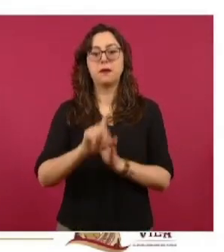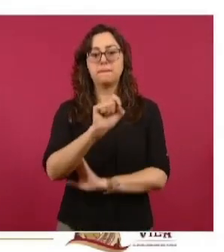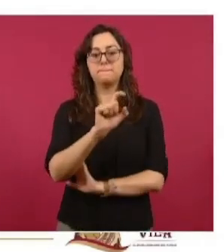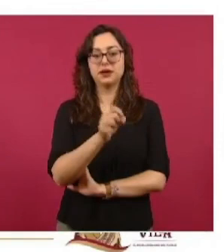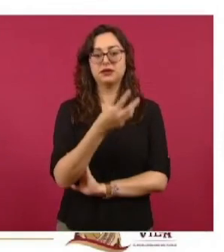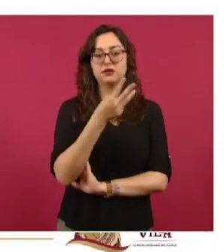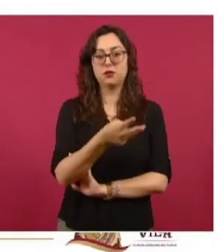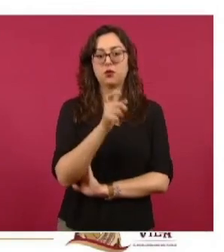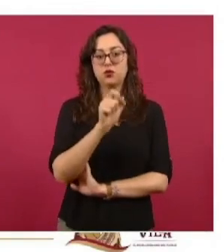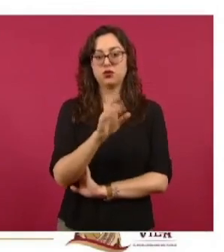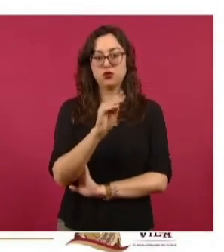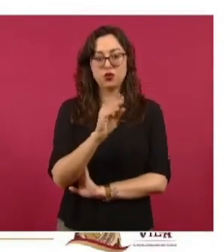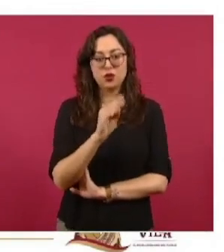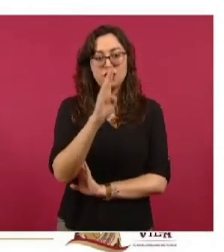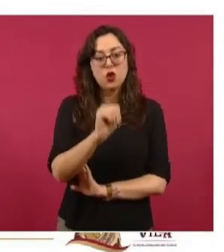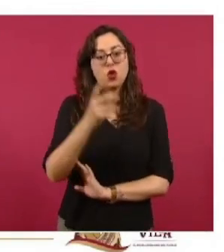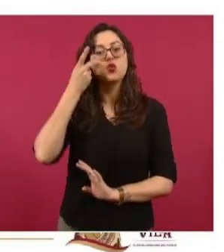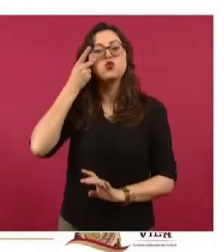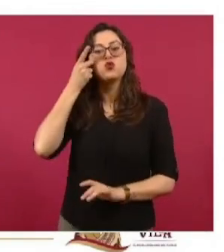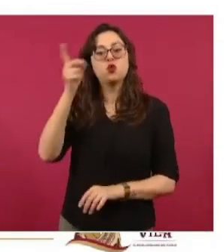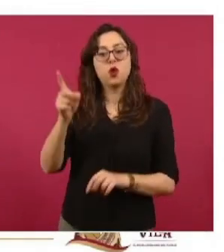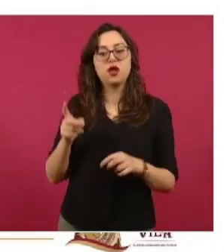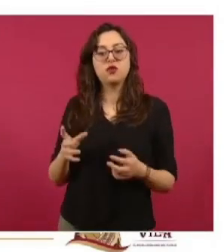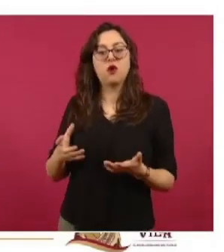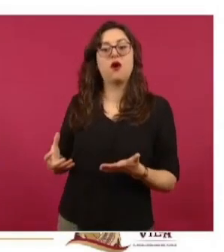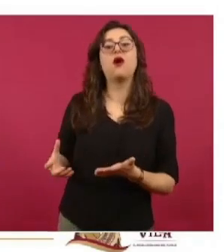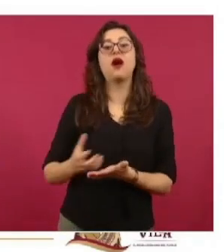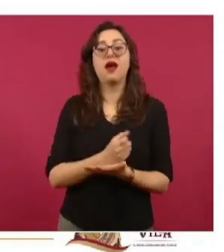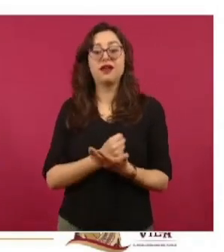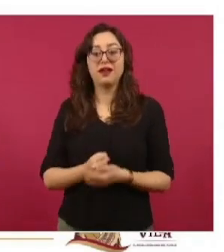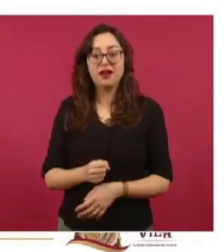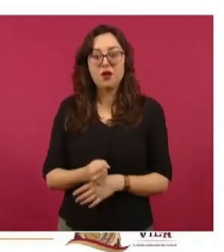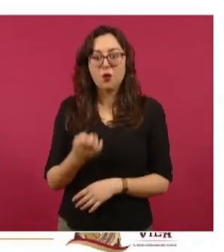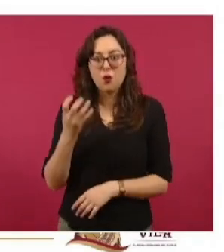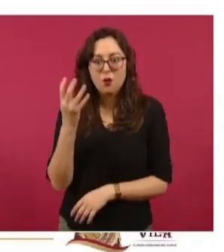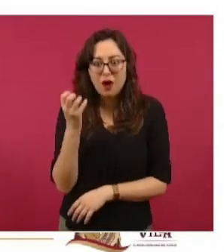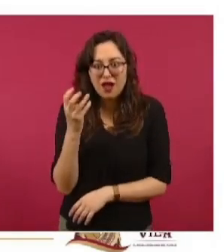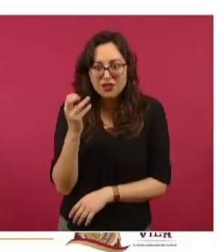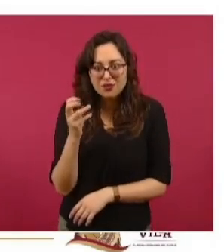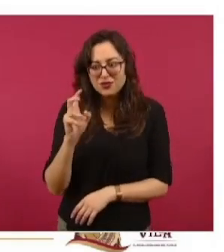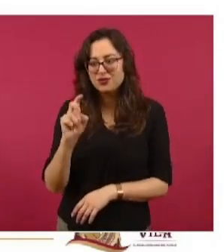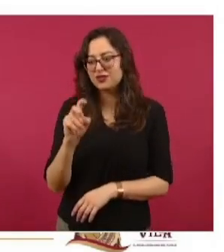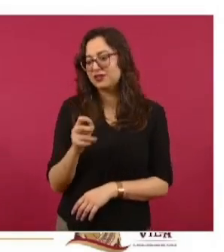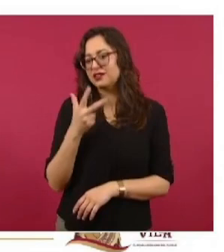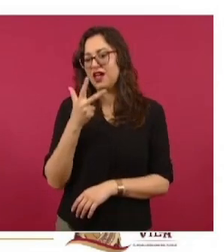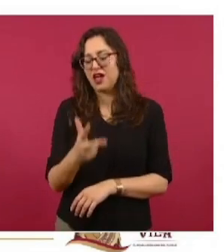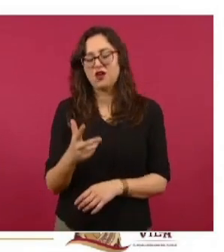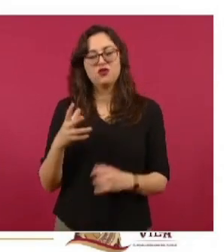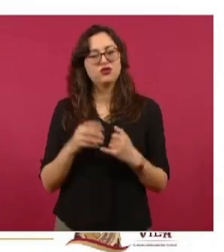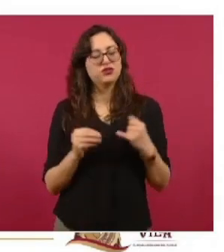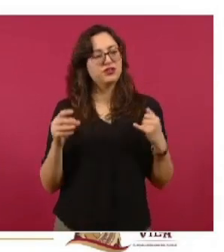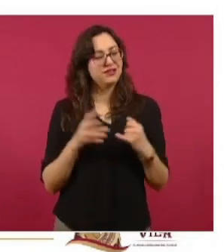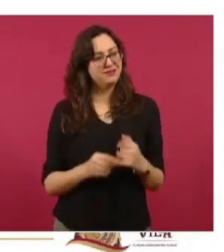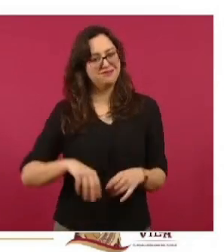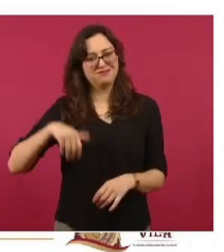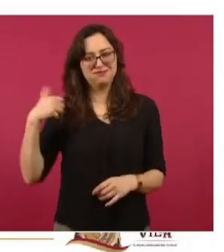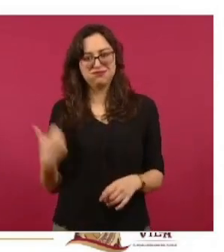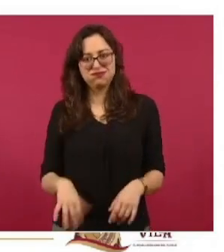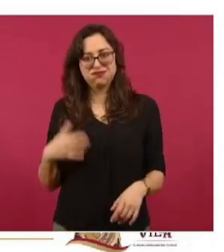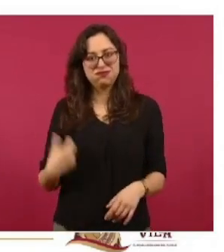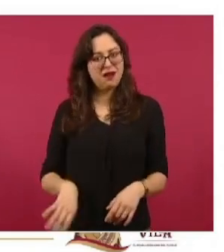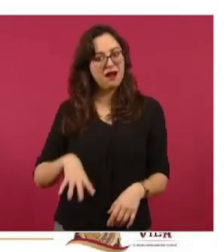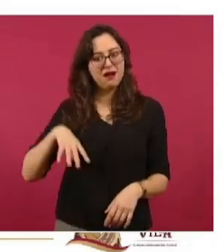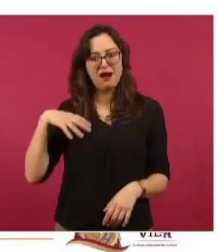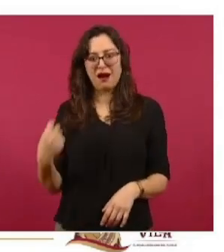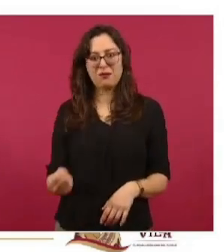margen de 4 pesos 38 centavos. Fueron los que se pasaron de rosca por